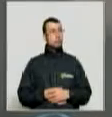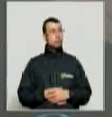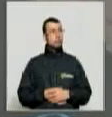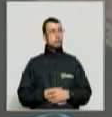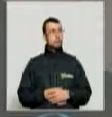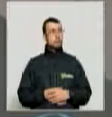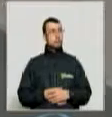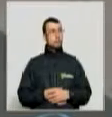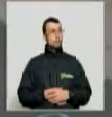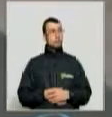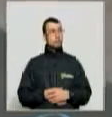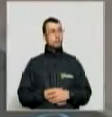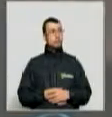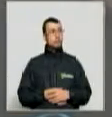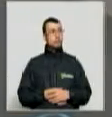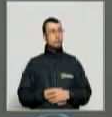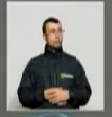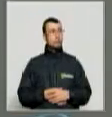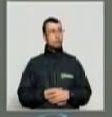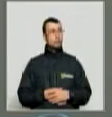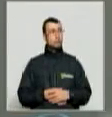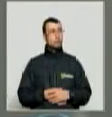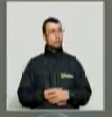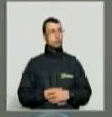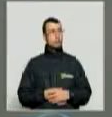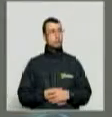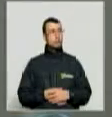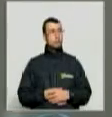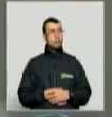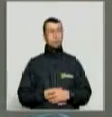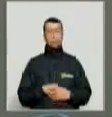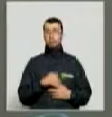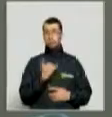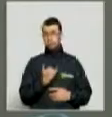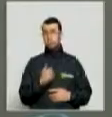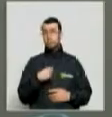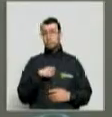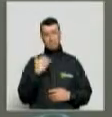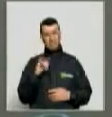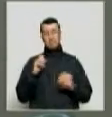Listo. Ya sale el examen. Muy bien, aquí tenemos en nuestras manos el examen.